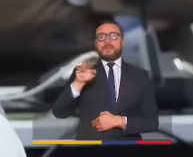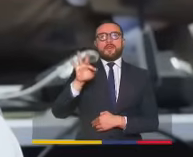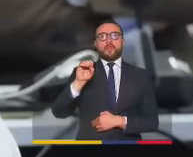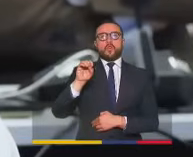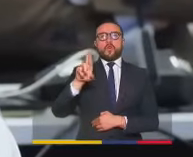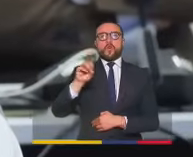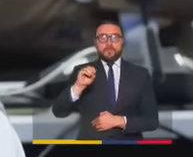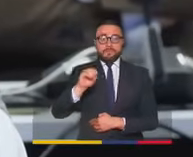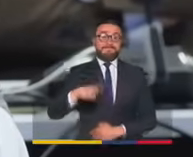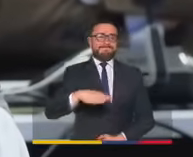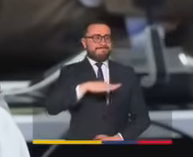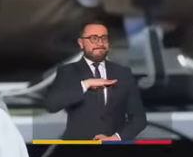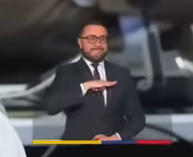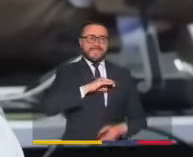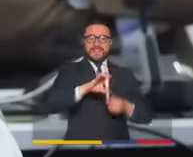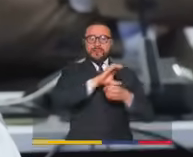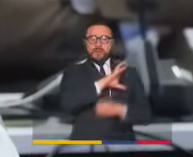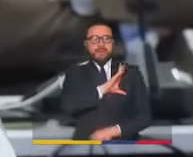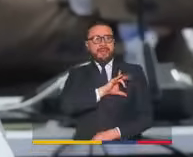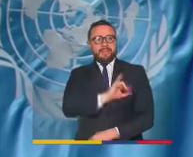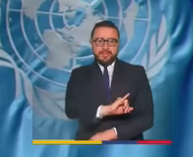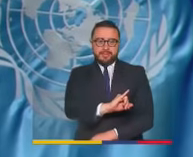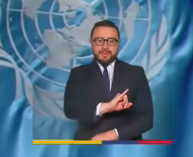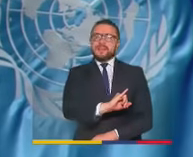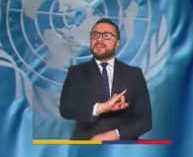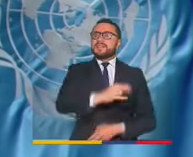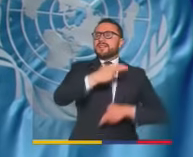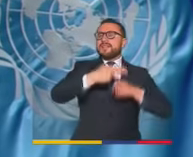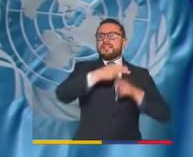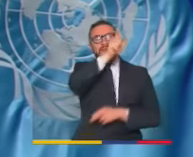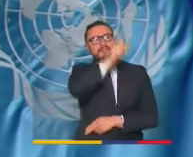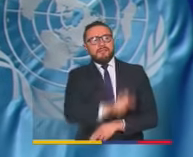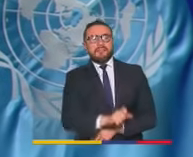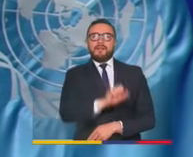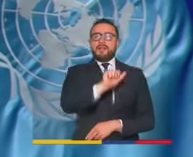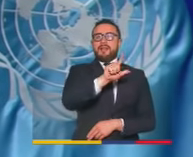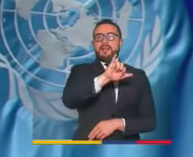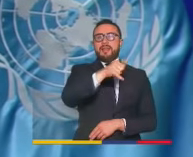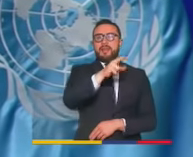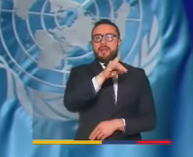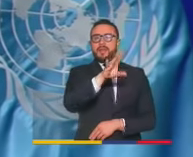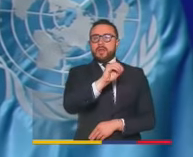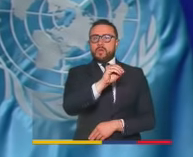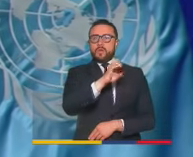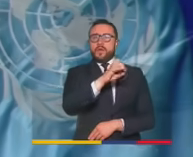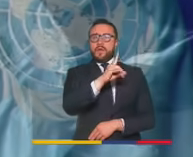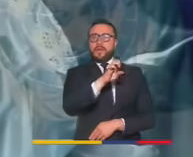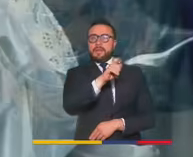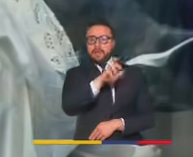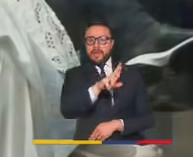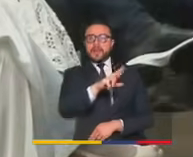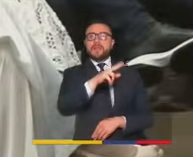Alcalde de la ciudad de Santiago de Cali, Alejandro Eder y su esposa Taliana,